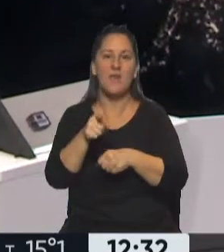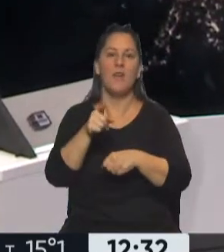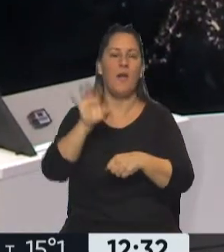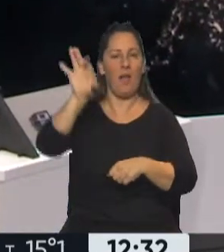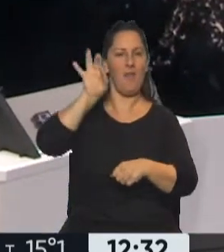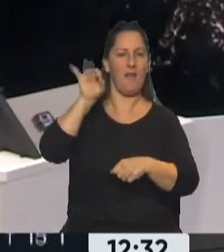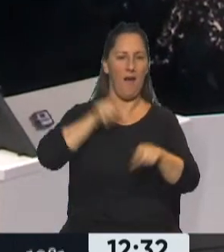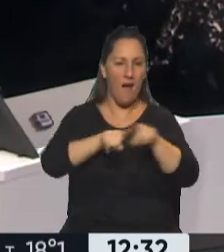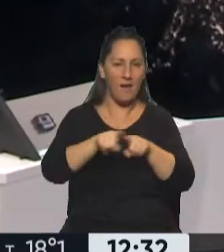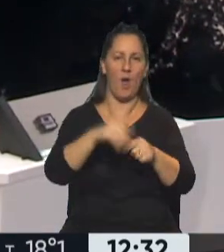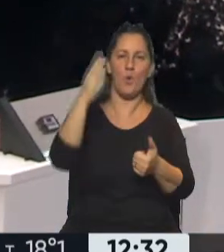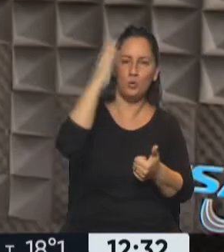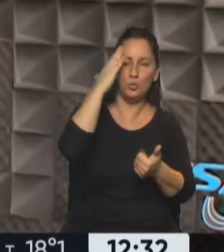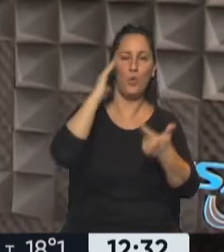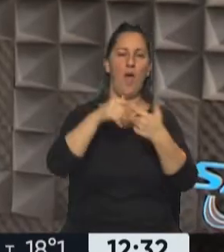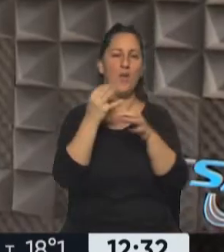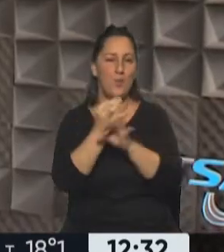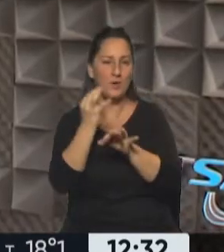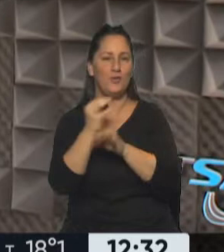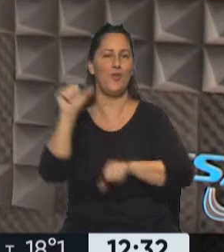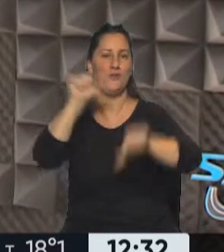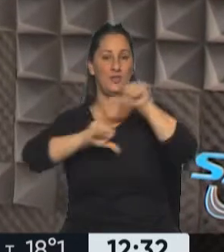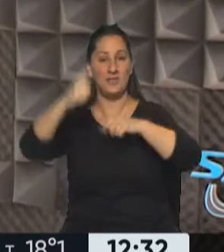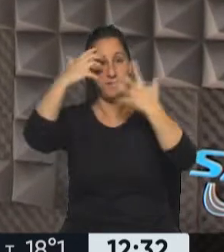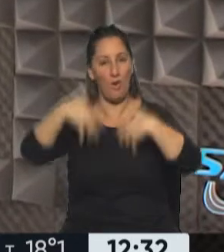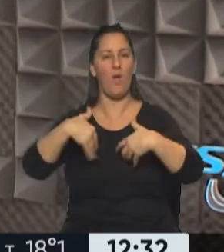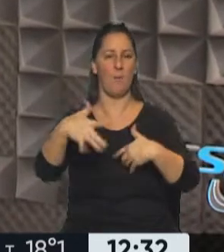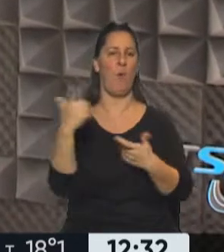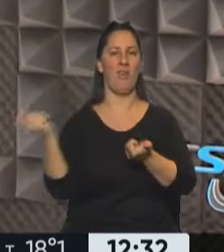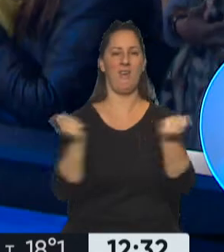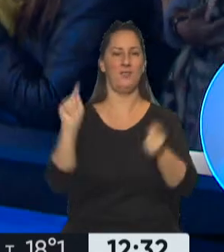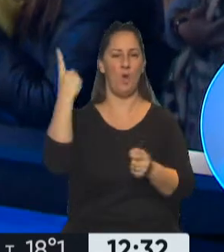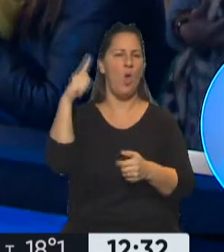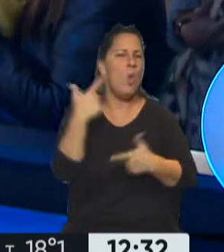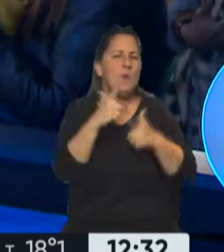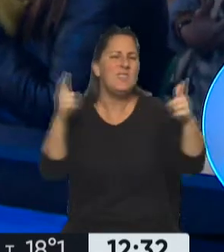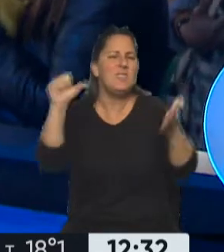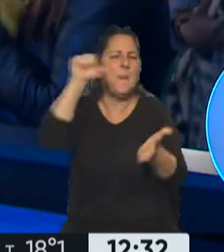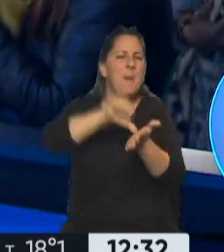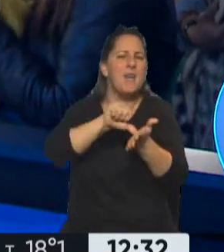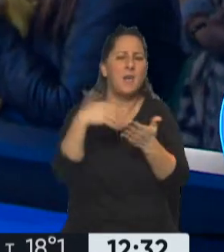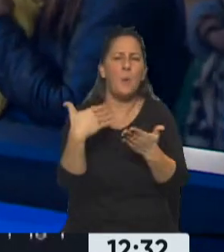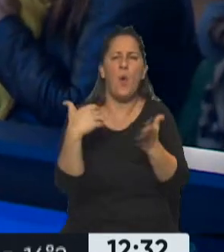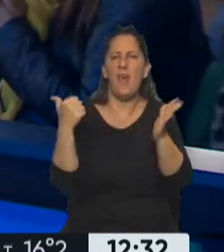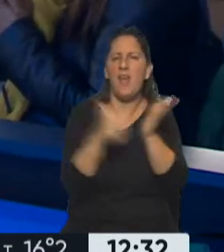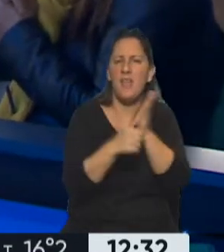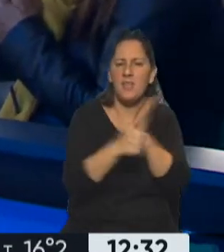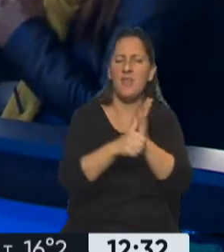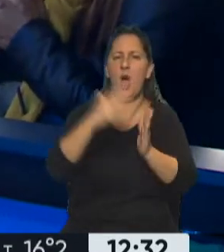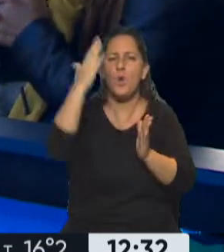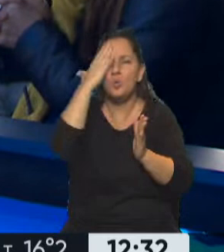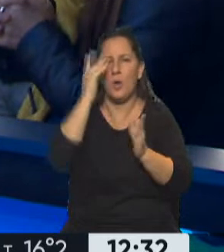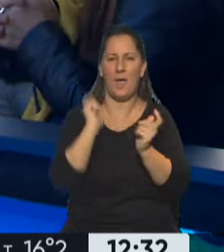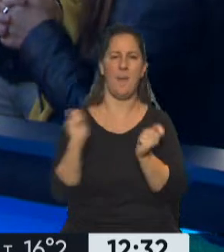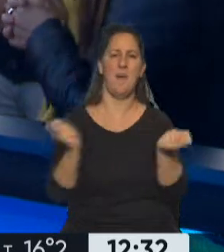cultura, la educación, la ciencia y la tecnología, hacen a la soberanía. No hay un país soberano sin tener una identidad cultural, y tampoco hay un